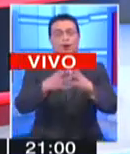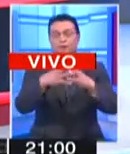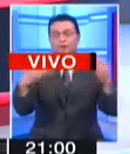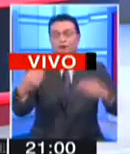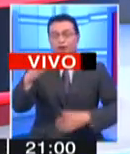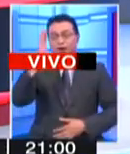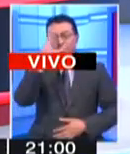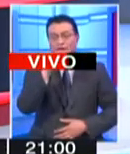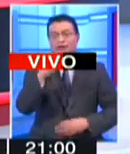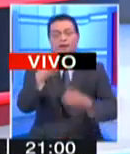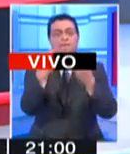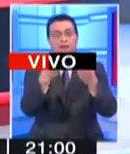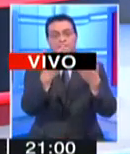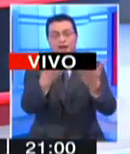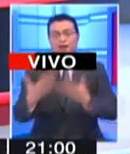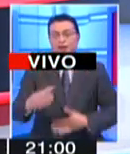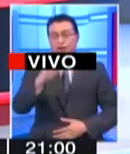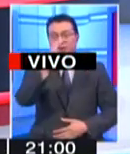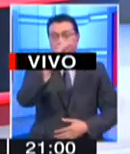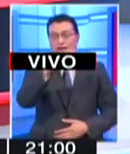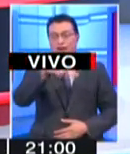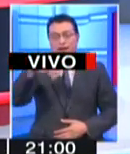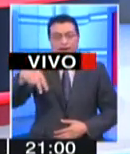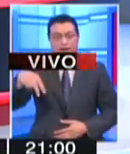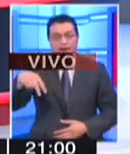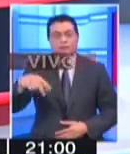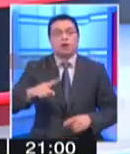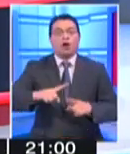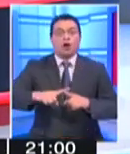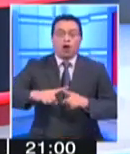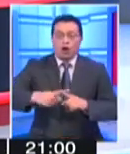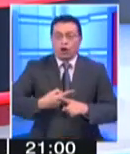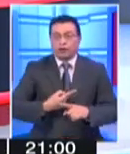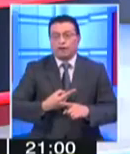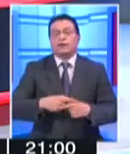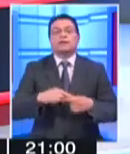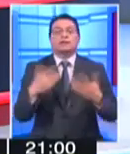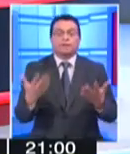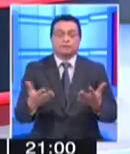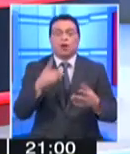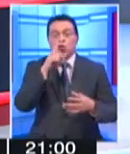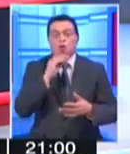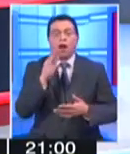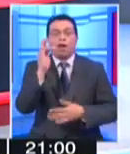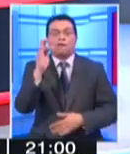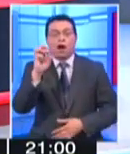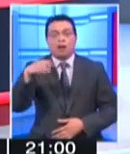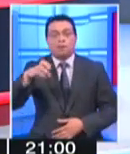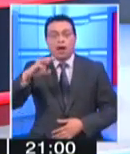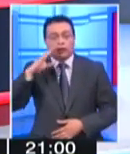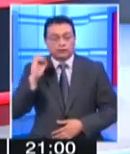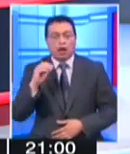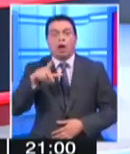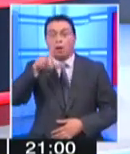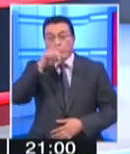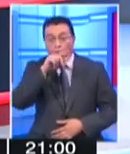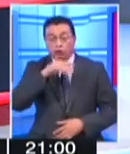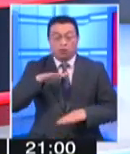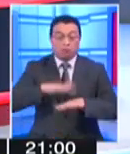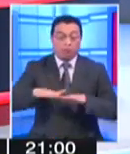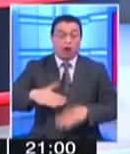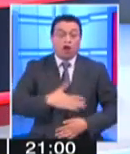buenas noches. Bienvenidos a CNN Prime. Otra vez, tal como con las farmacias, el pollo, el papel